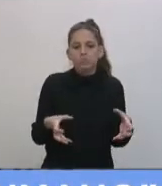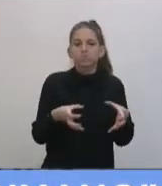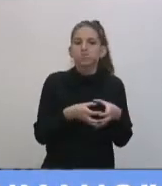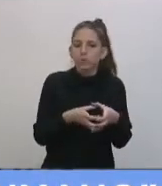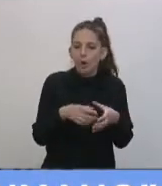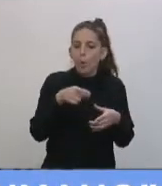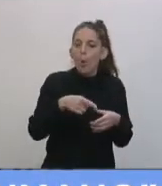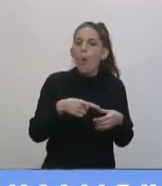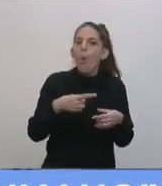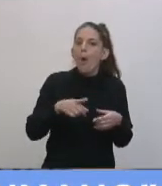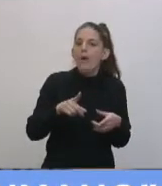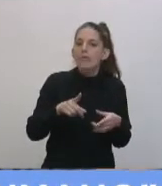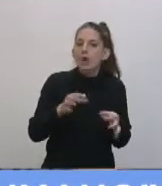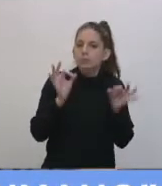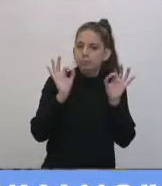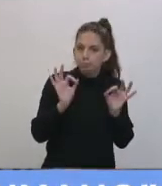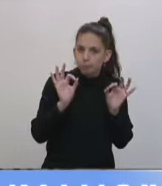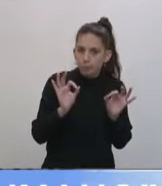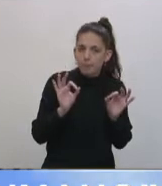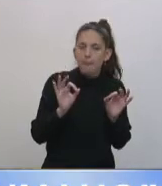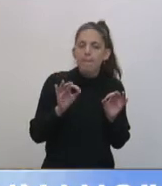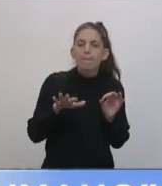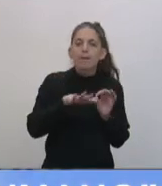llega, va el lugar...